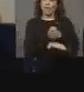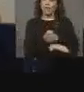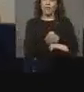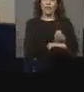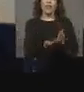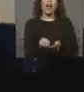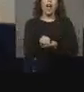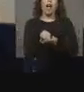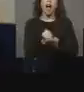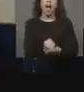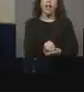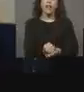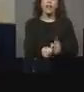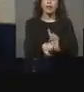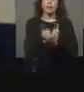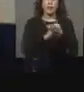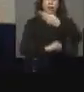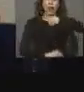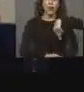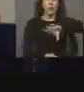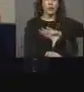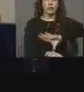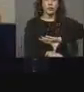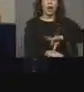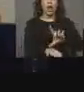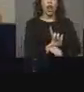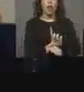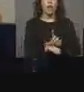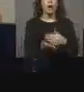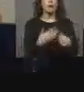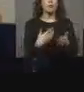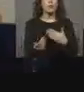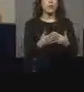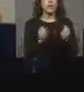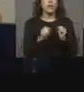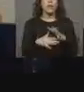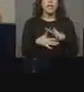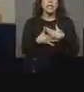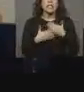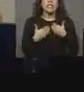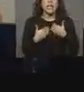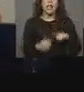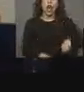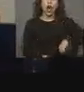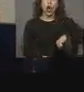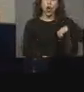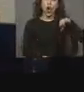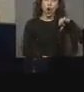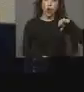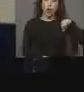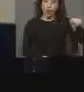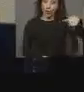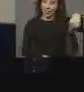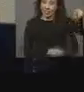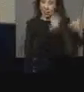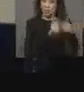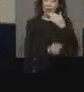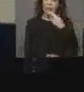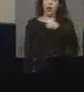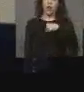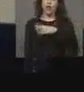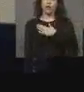nos ayudan a hacer de nuestro país un lugar del cual puedan sentirse orgullosos tanto ellos como